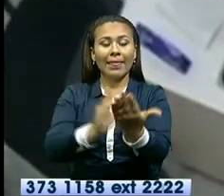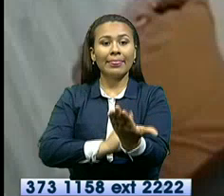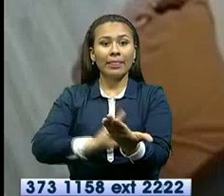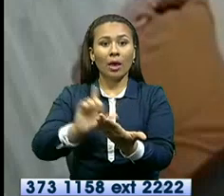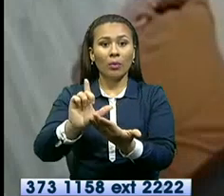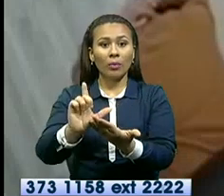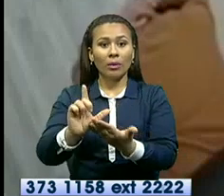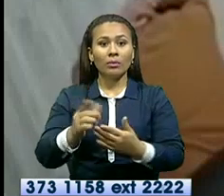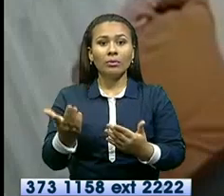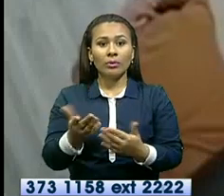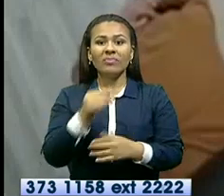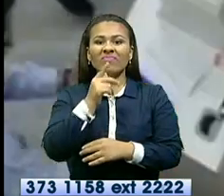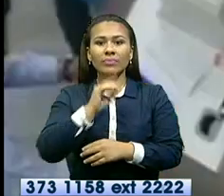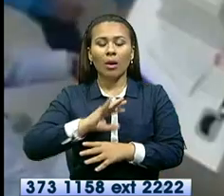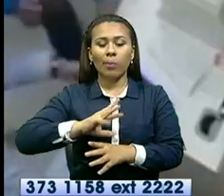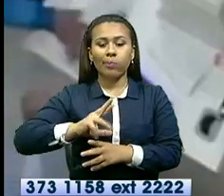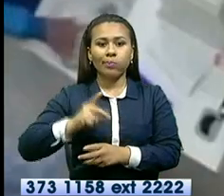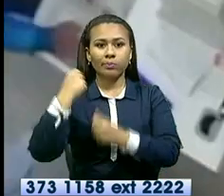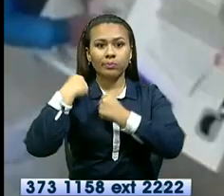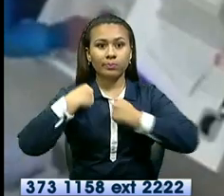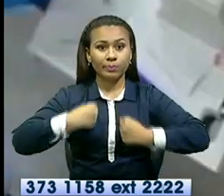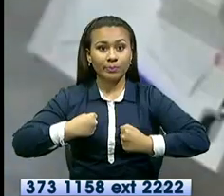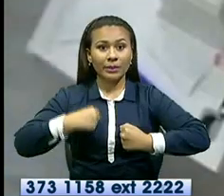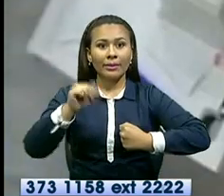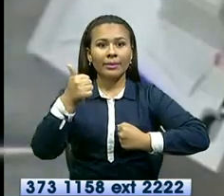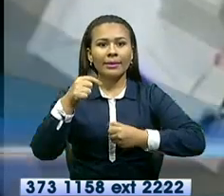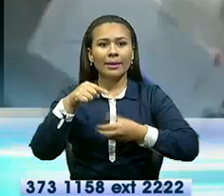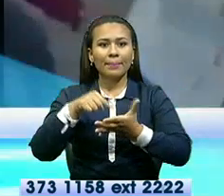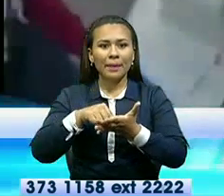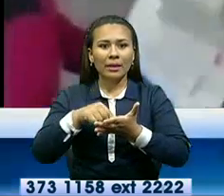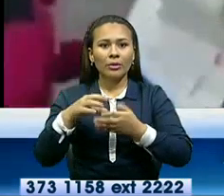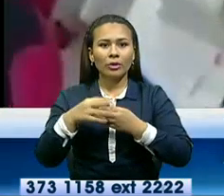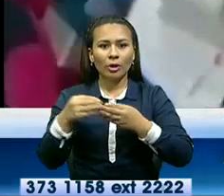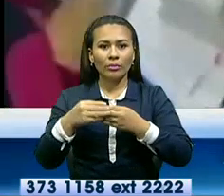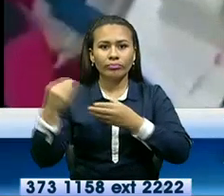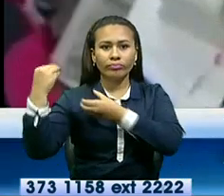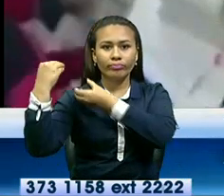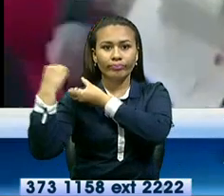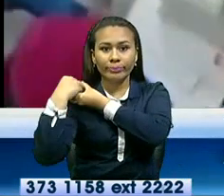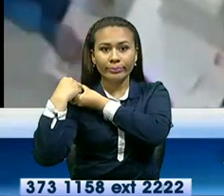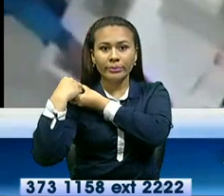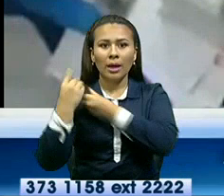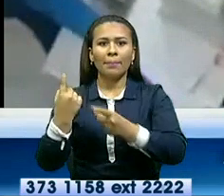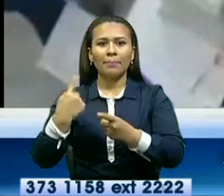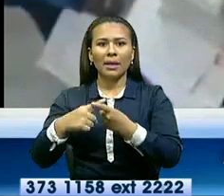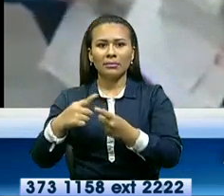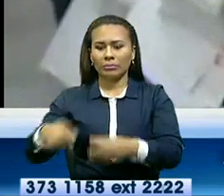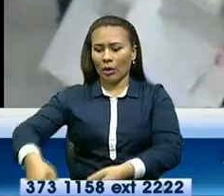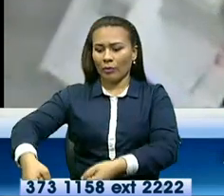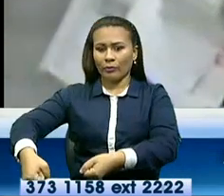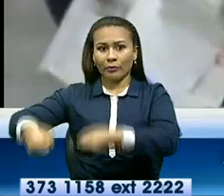llevaron $10,000 en una mochila y el resto en una funda plástica grande.